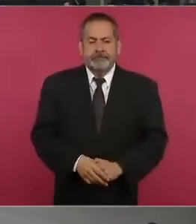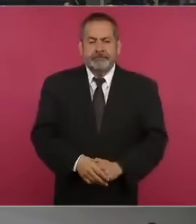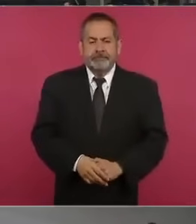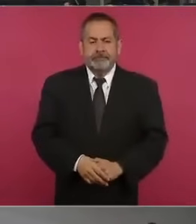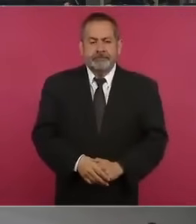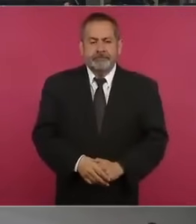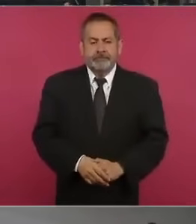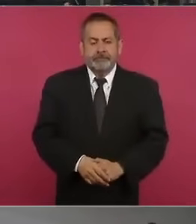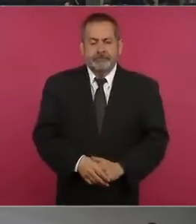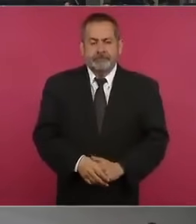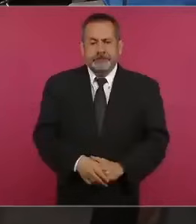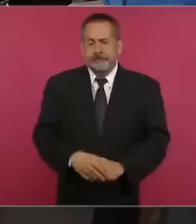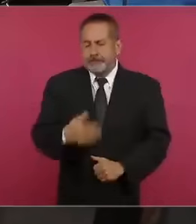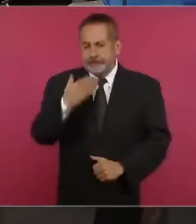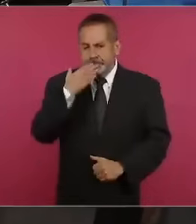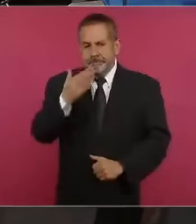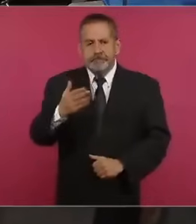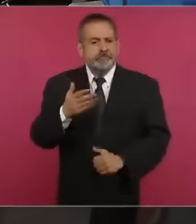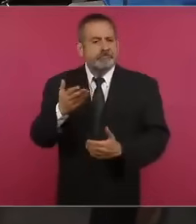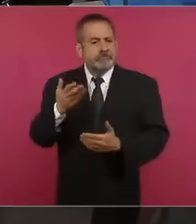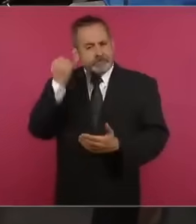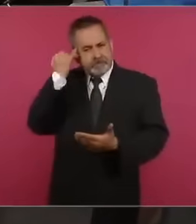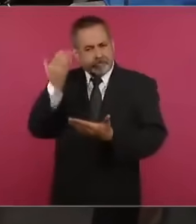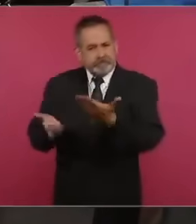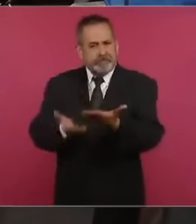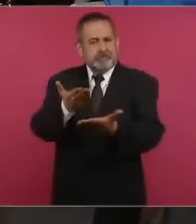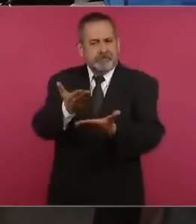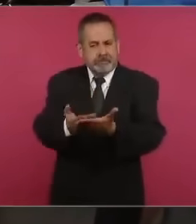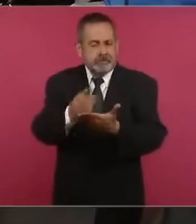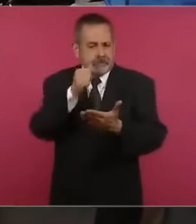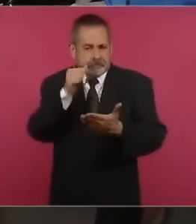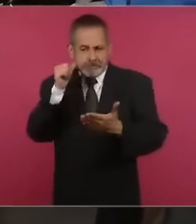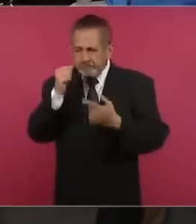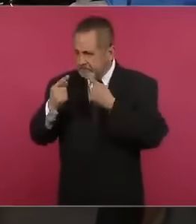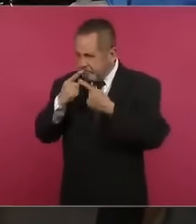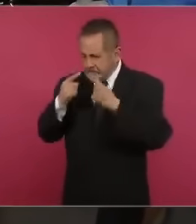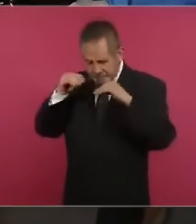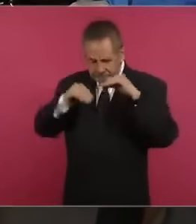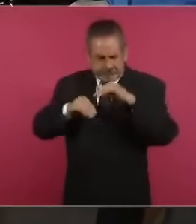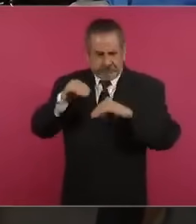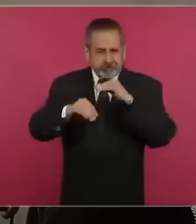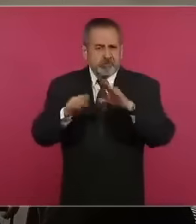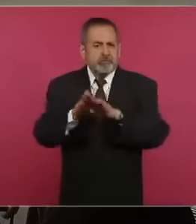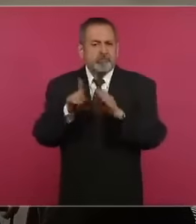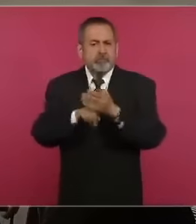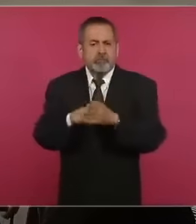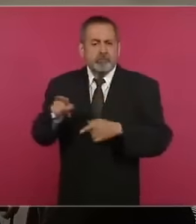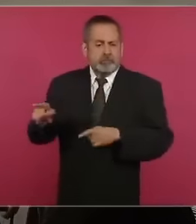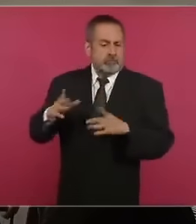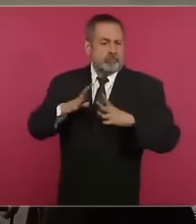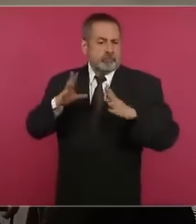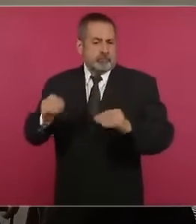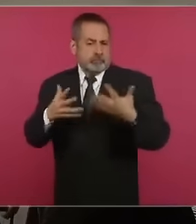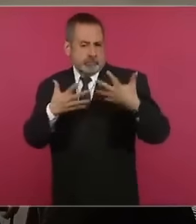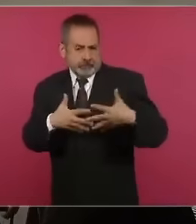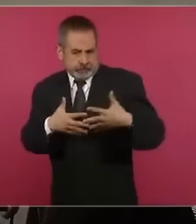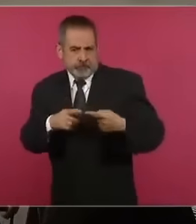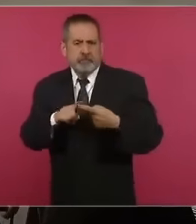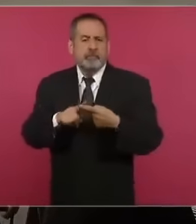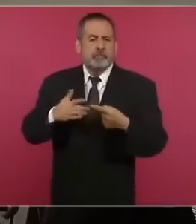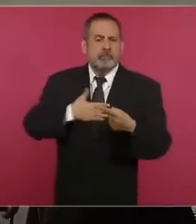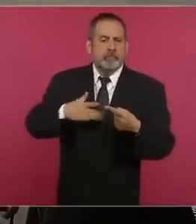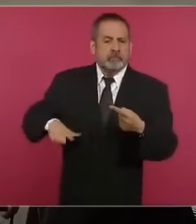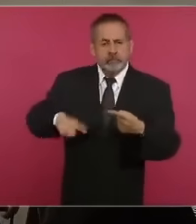Y bueno, ahora vamos a presentar la propuesta que se diseñó entre la Fundación Teletón y el Gobierno de